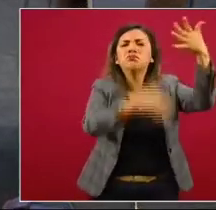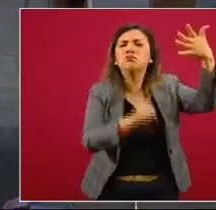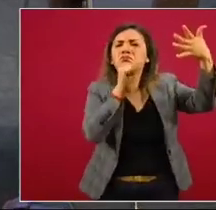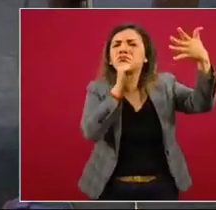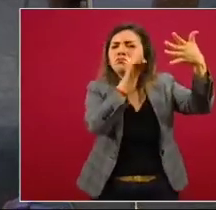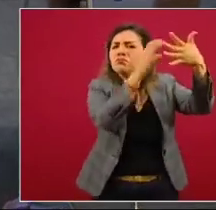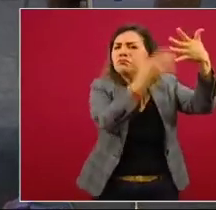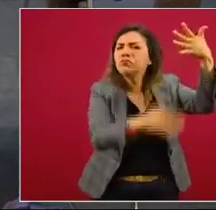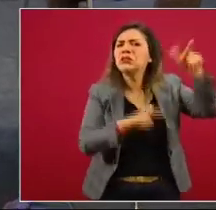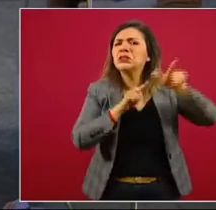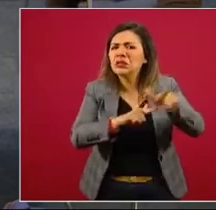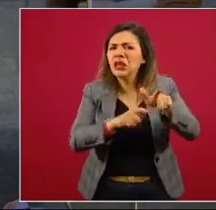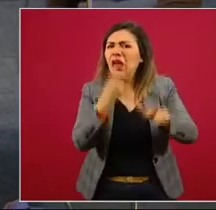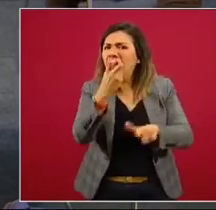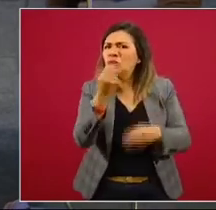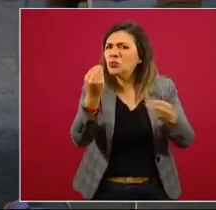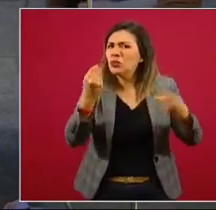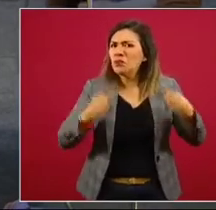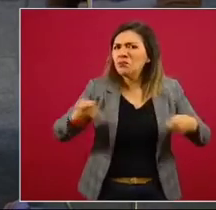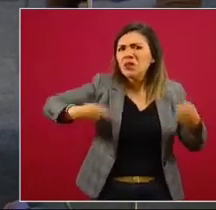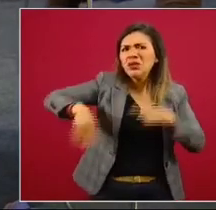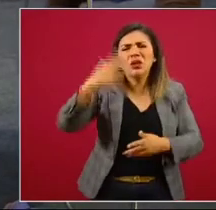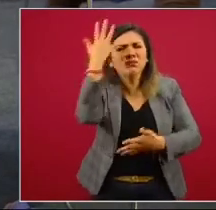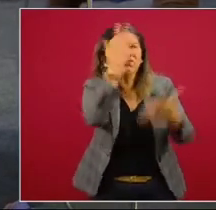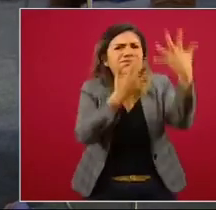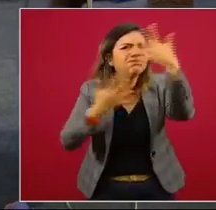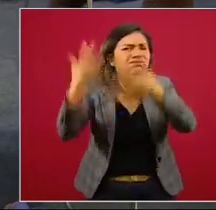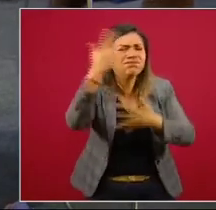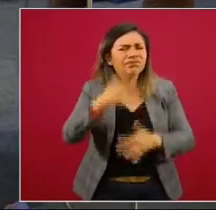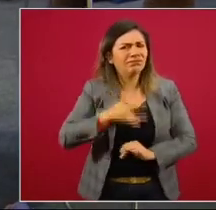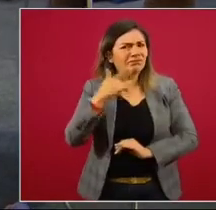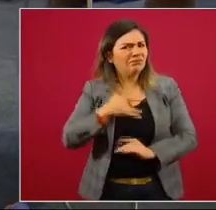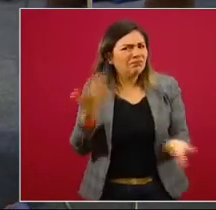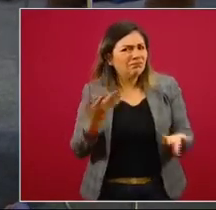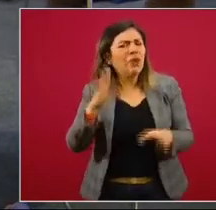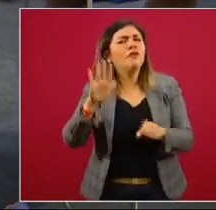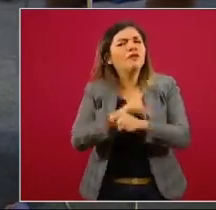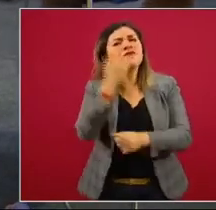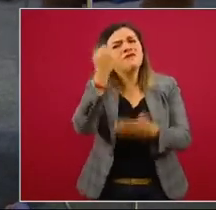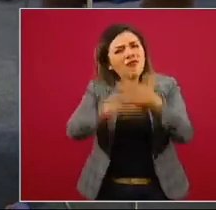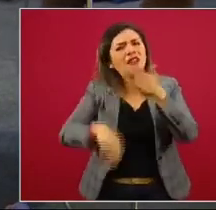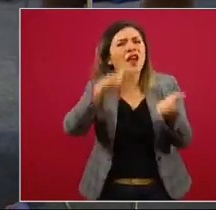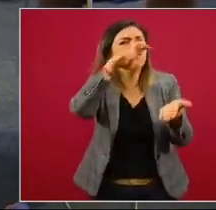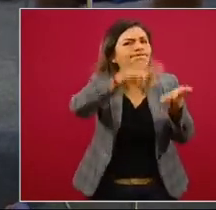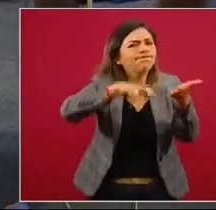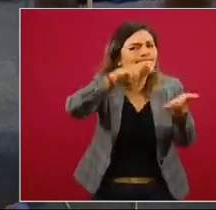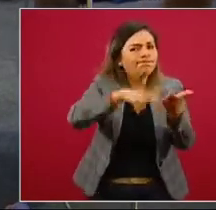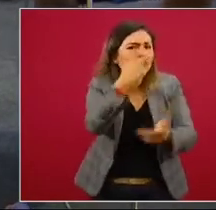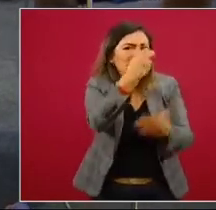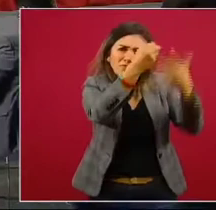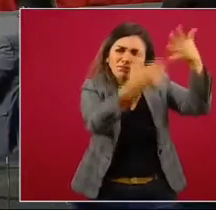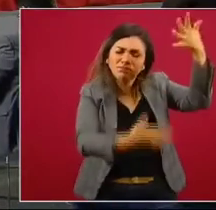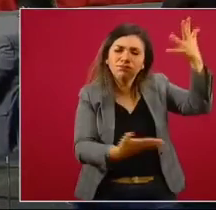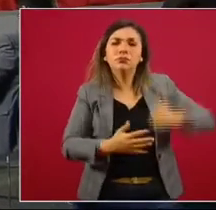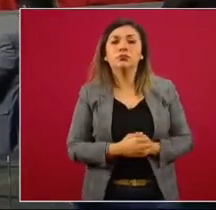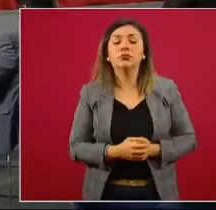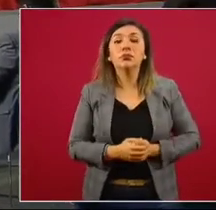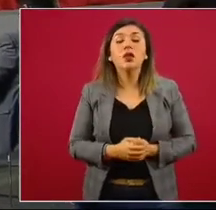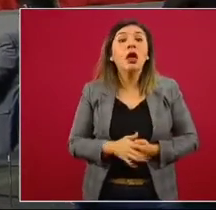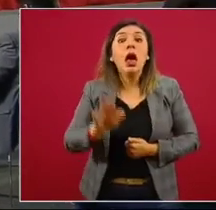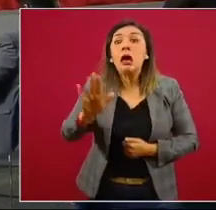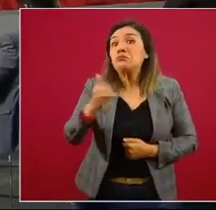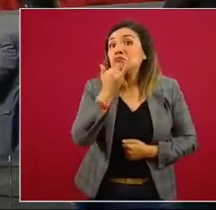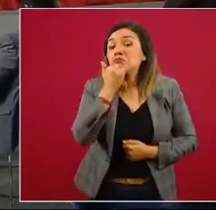lo menciono porque ha generado confusión también esta situación. ¿Por qué no se ha corregido? No sé a